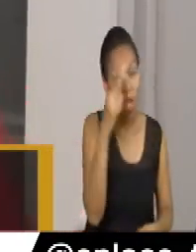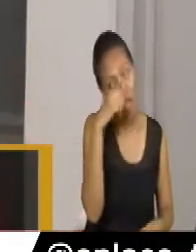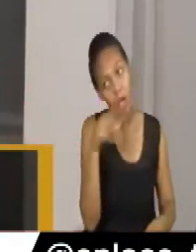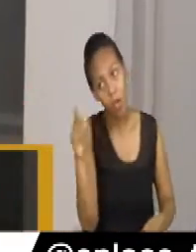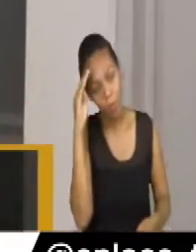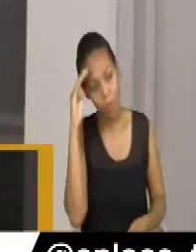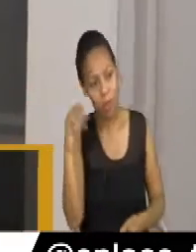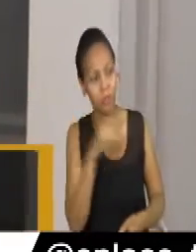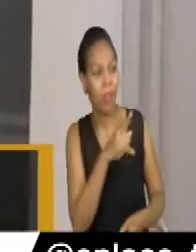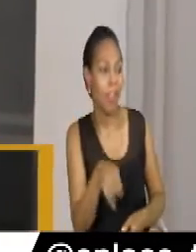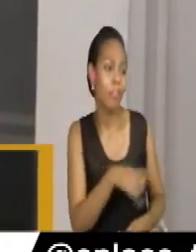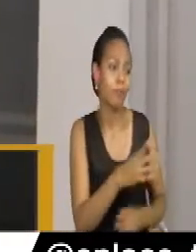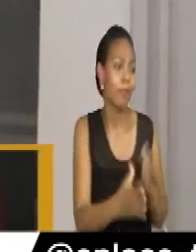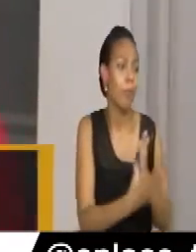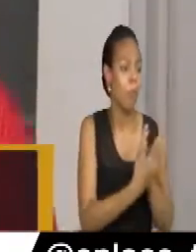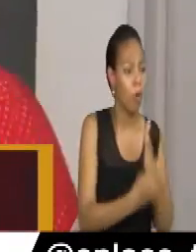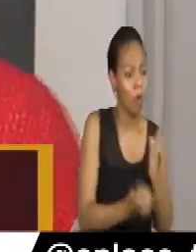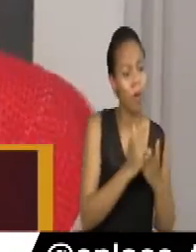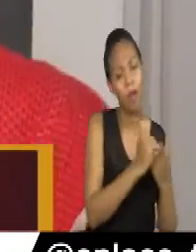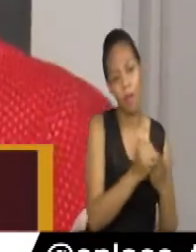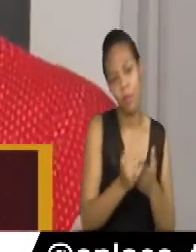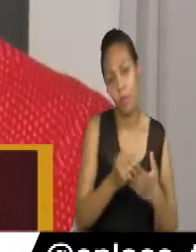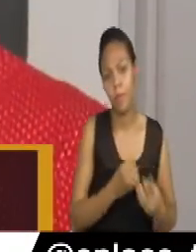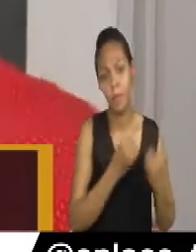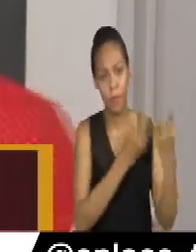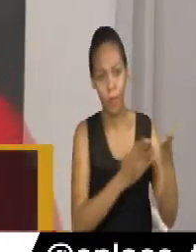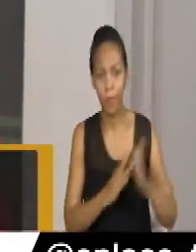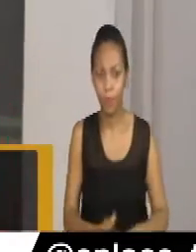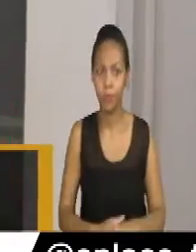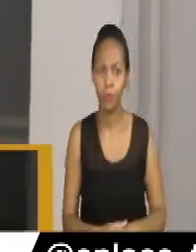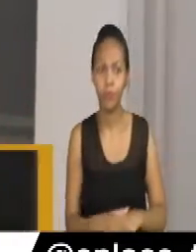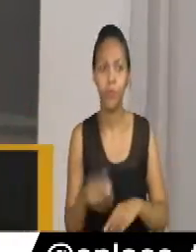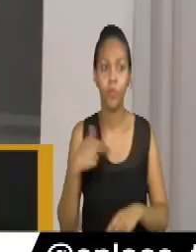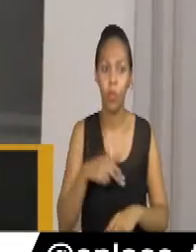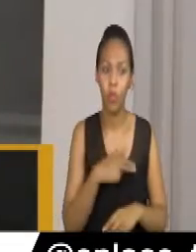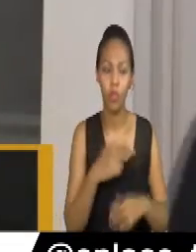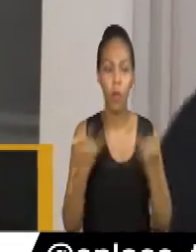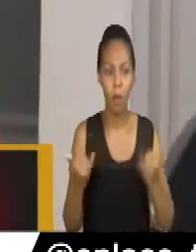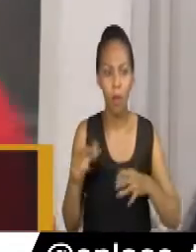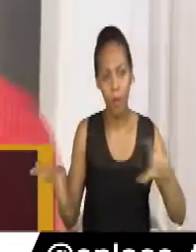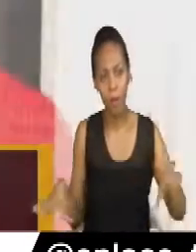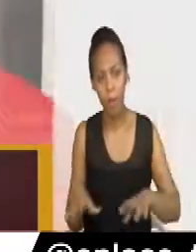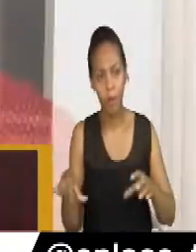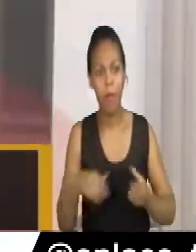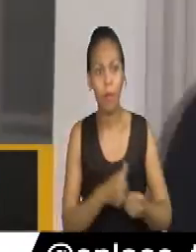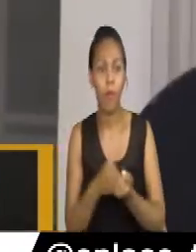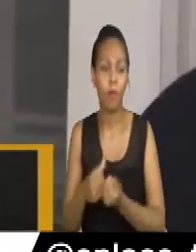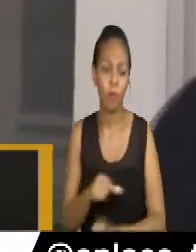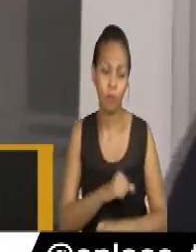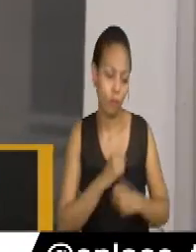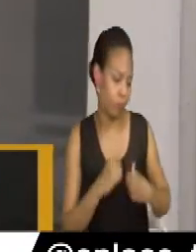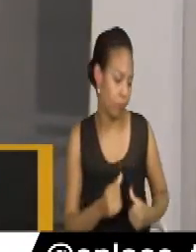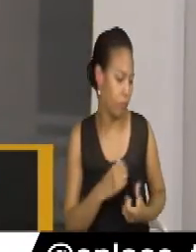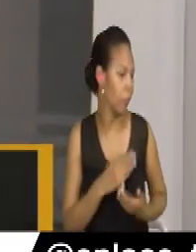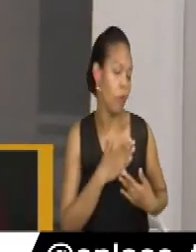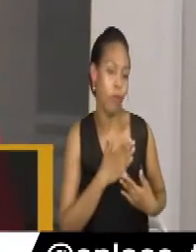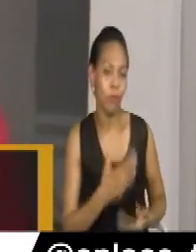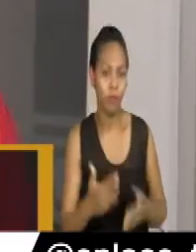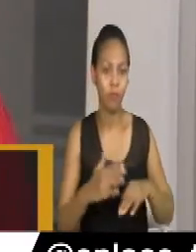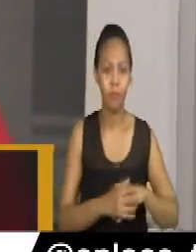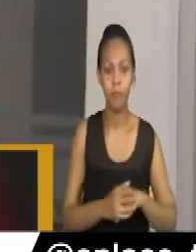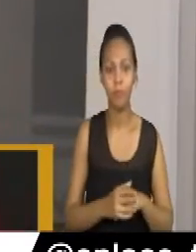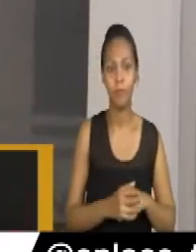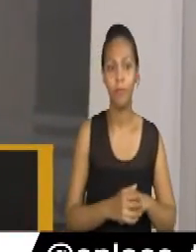a Café con un Futuro. Estamos apoyando este gran evento y lo hacemos de mi corazón. Hemos hablado de